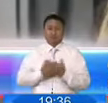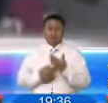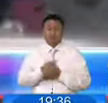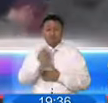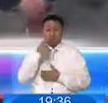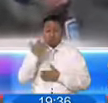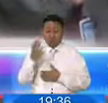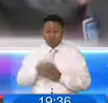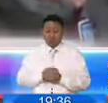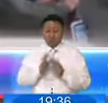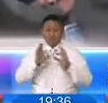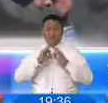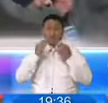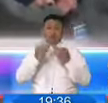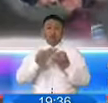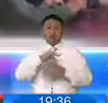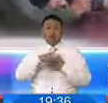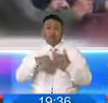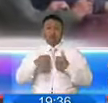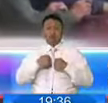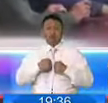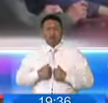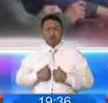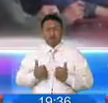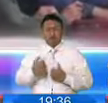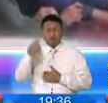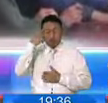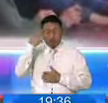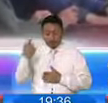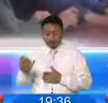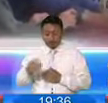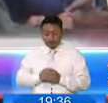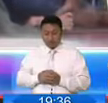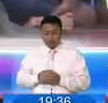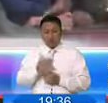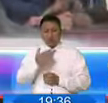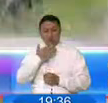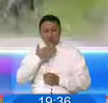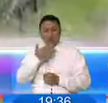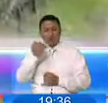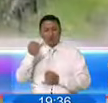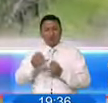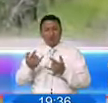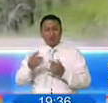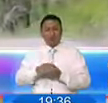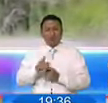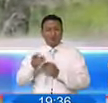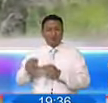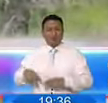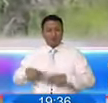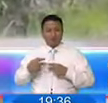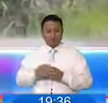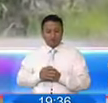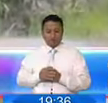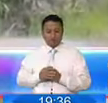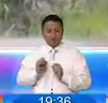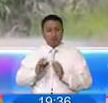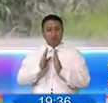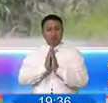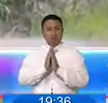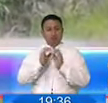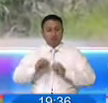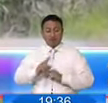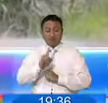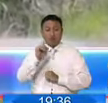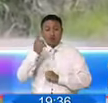sus padres y familias enteras destrozadas al solo pensar cómo fueron los últimos segundos en los que ellos respiraron claman que exista mantenimiento de la